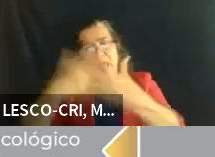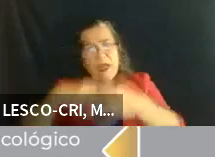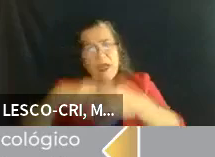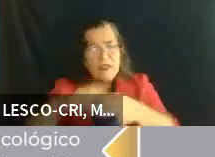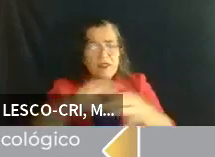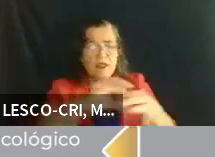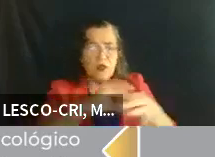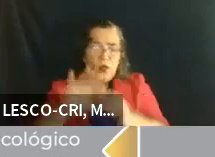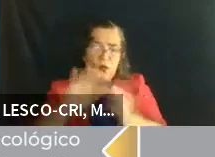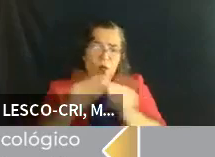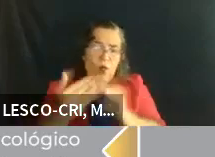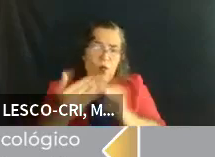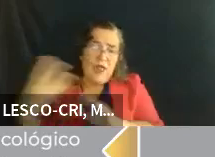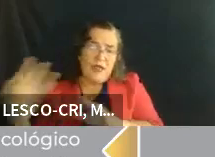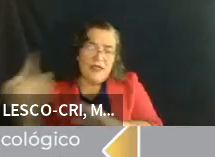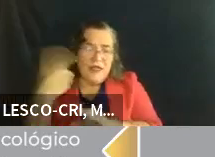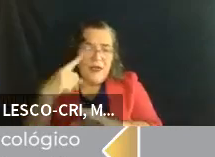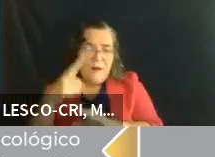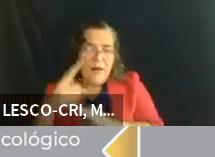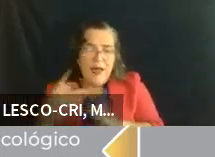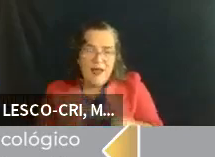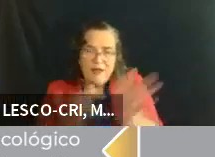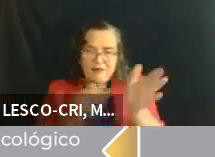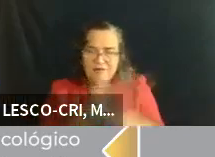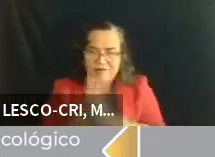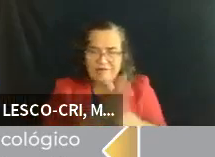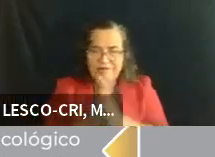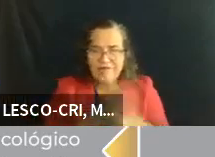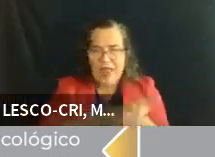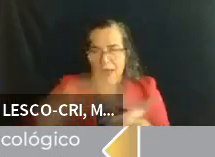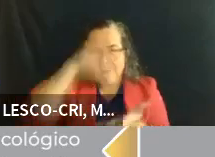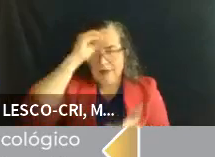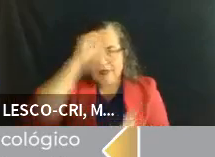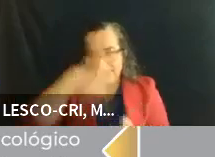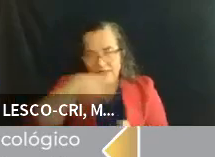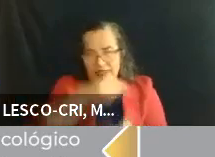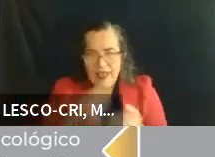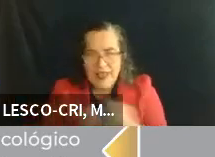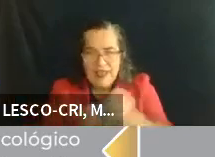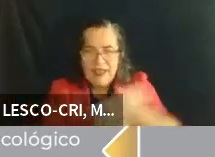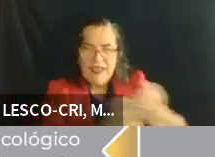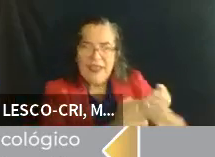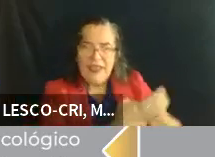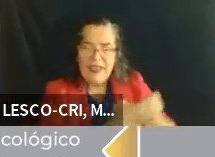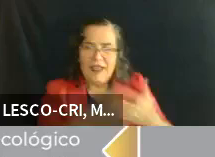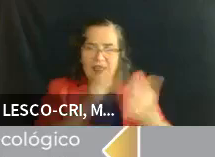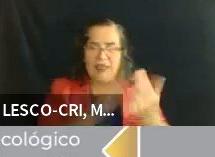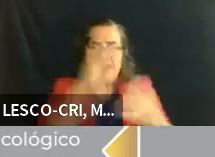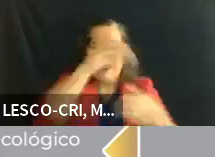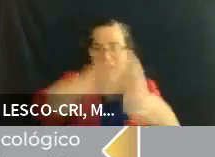externa para enriquecer el aprendizaje de esos estudiantes que ingresan a la